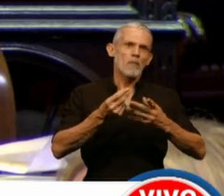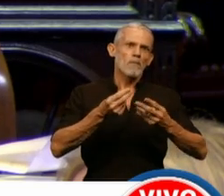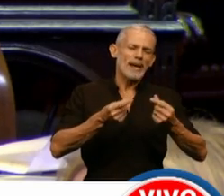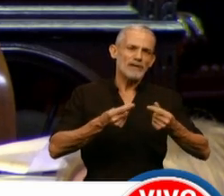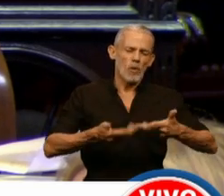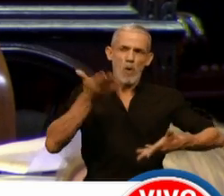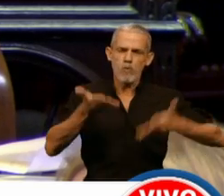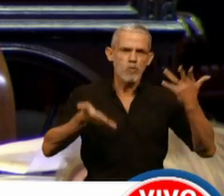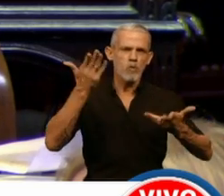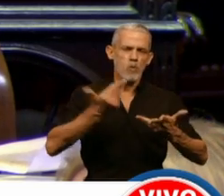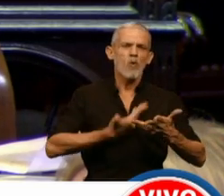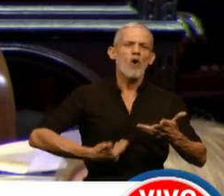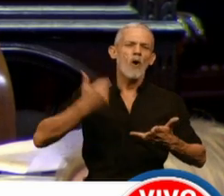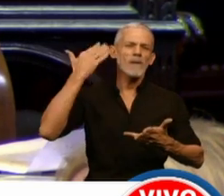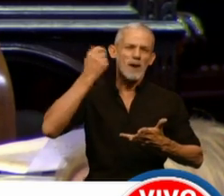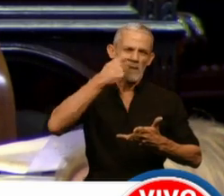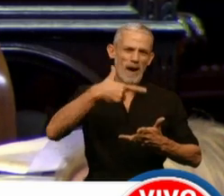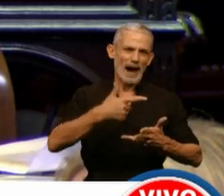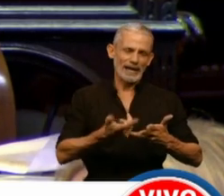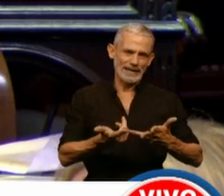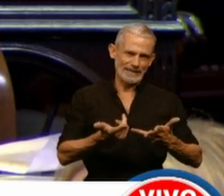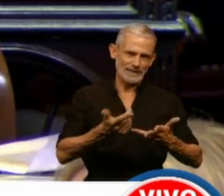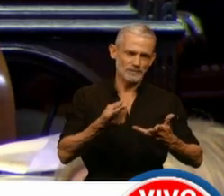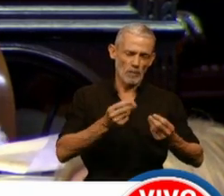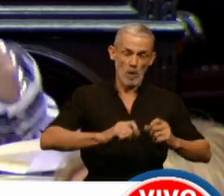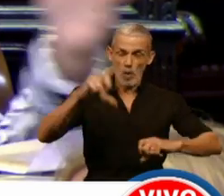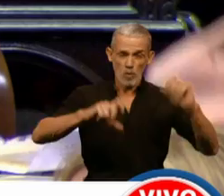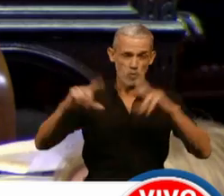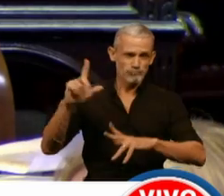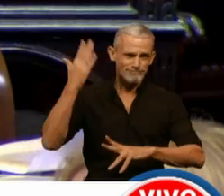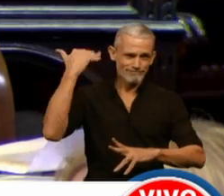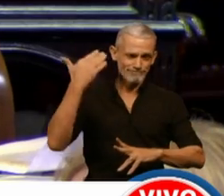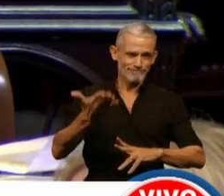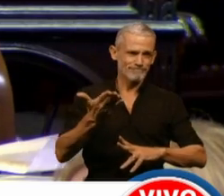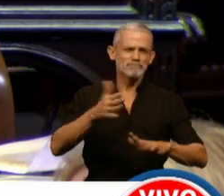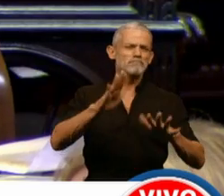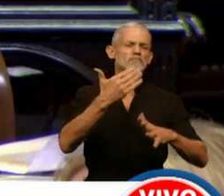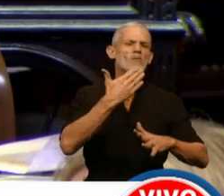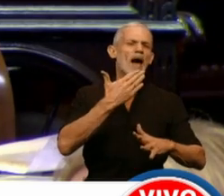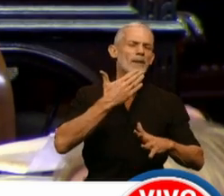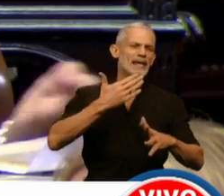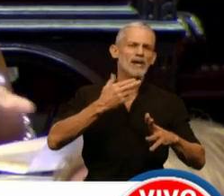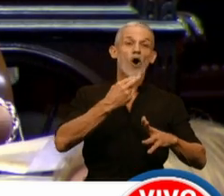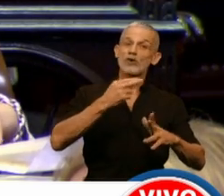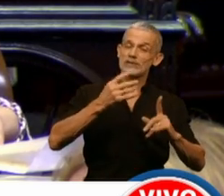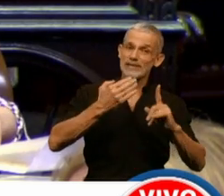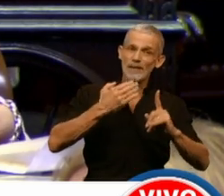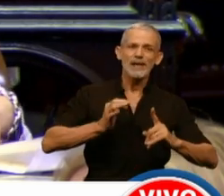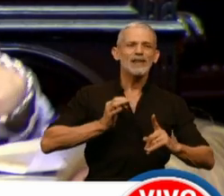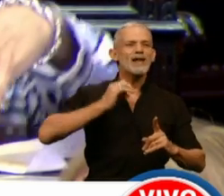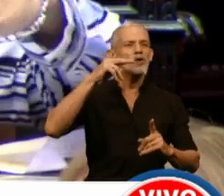del gobierno de mauricio macri hasta cuando por abril el 11 abril del